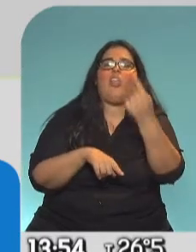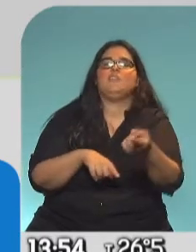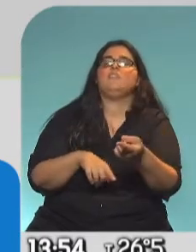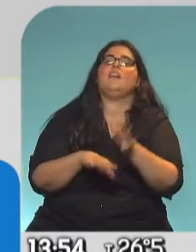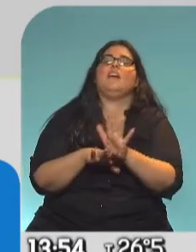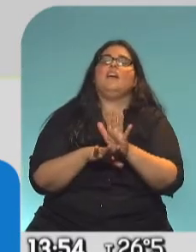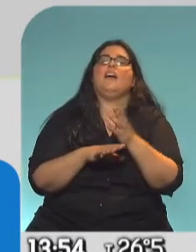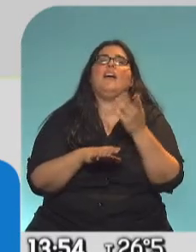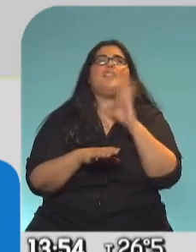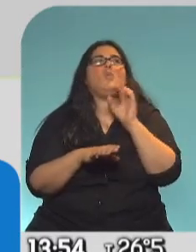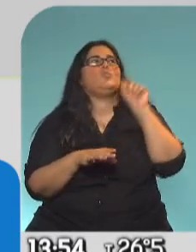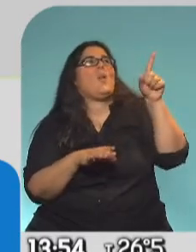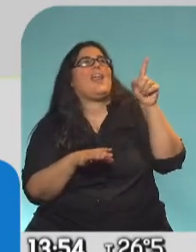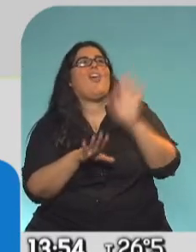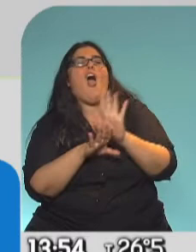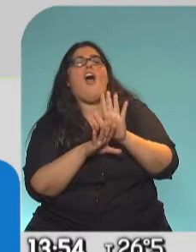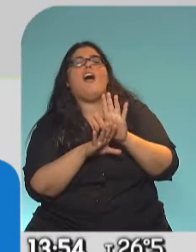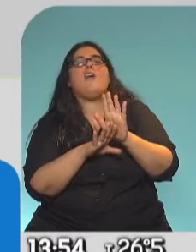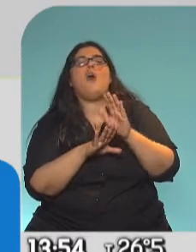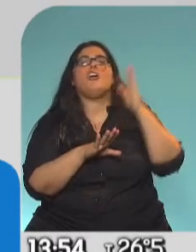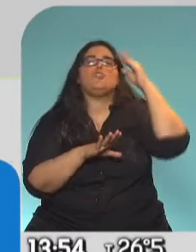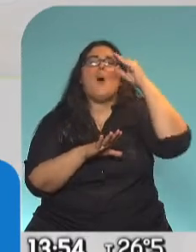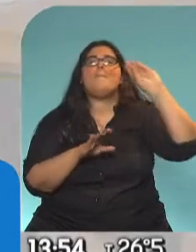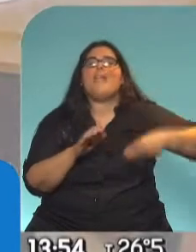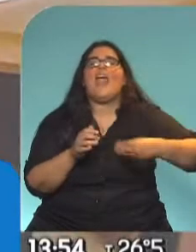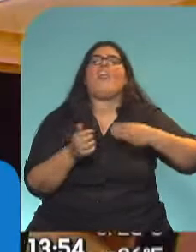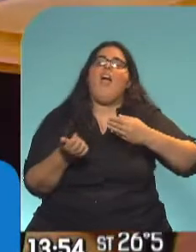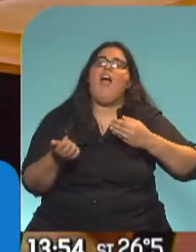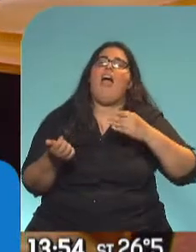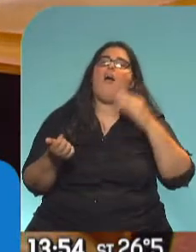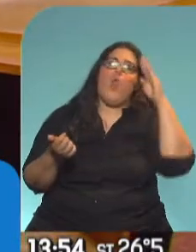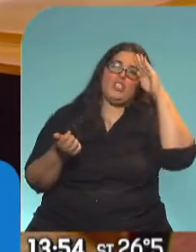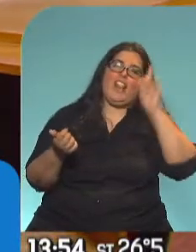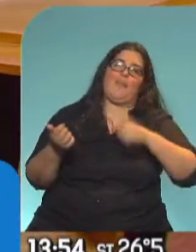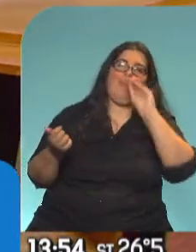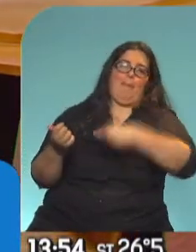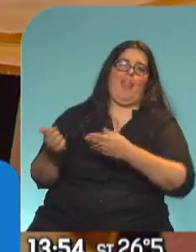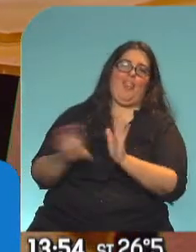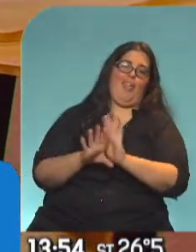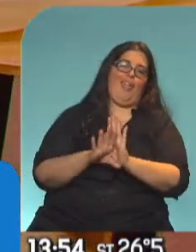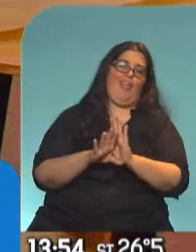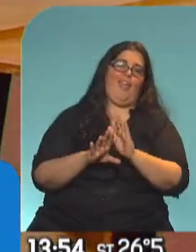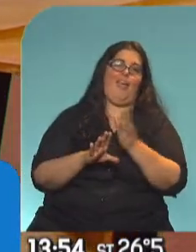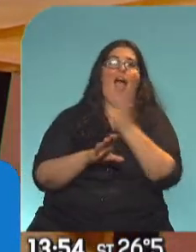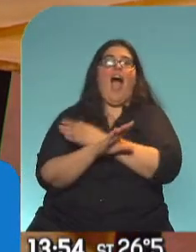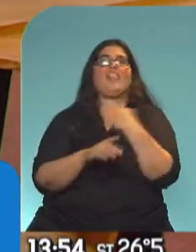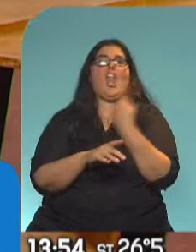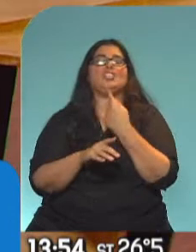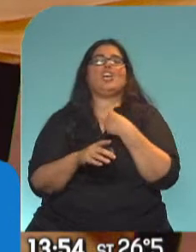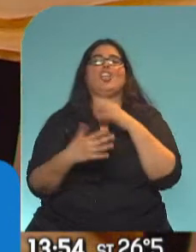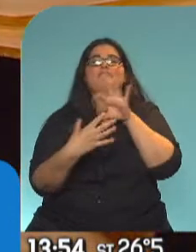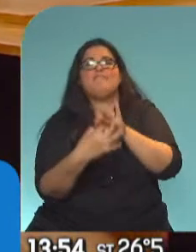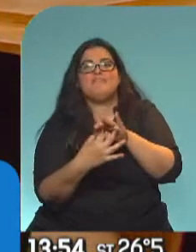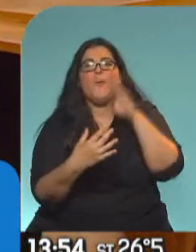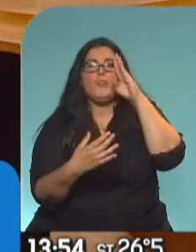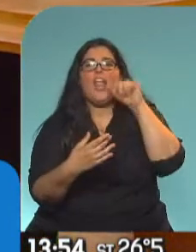de verlo a Bolsonaro como Trump. Perdió Trump y perdió Bolsonaro. Entonces, va a perder Bolsonaro. todos los partidos que eran aliados se corren por decir, bueno, queremos ser los nuevos Biden, Sí. no queremos Sí. ser